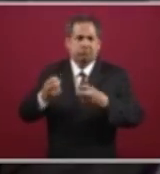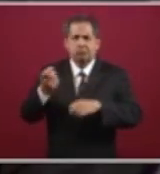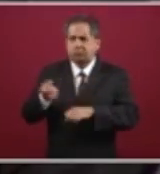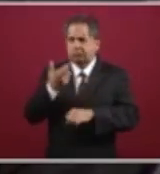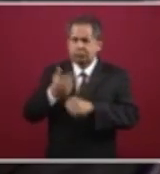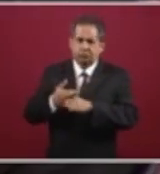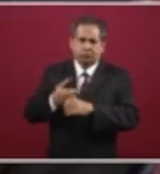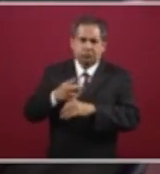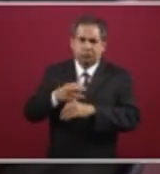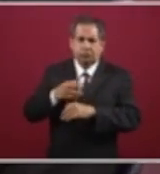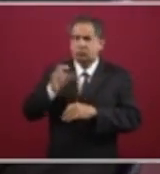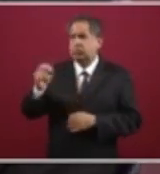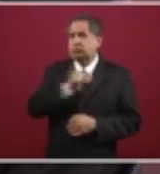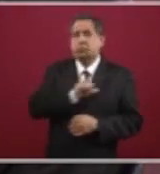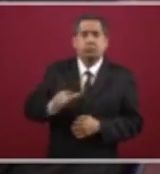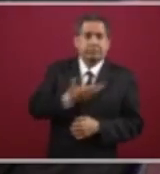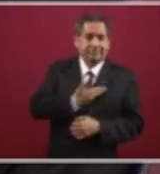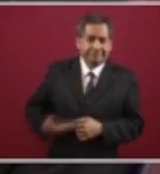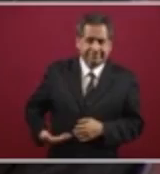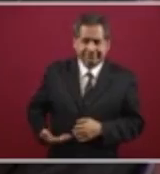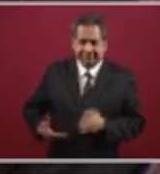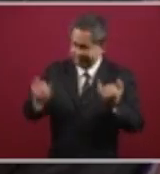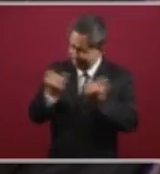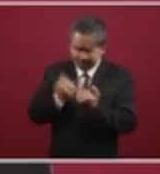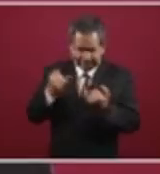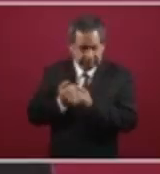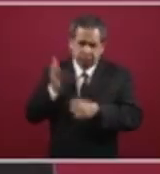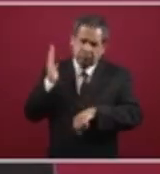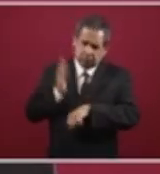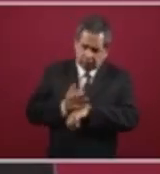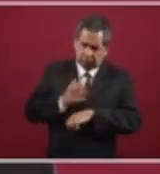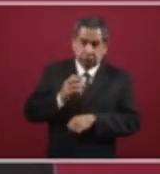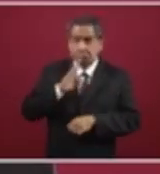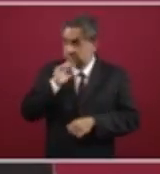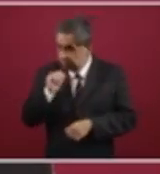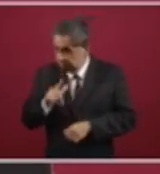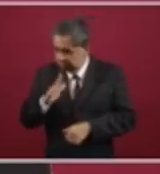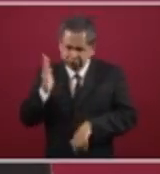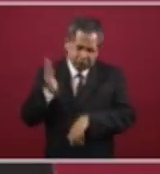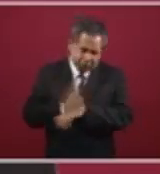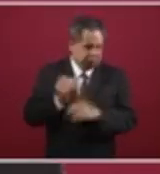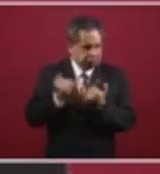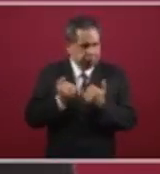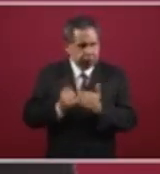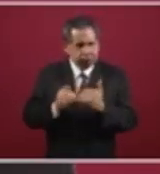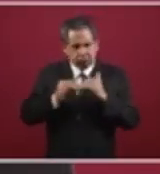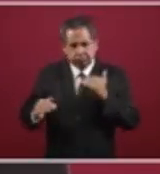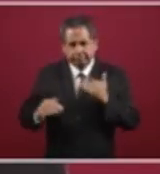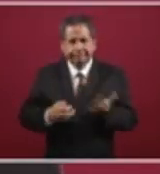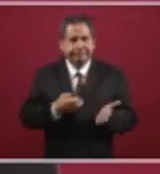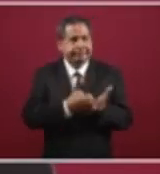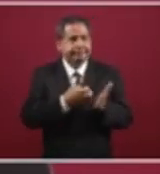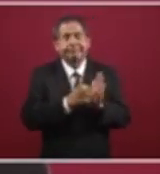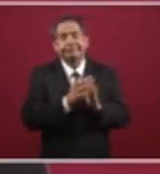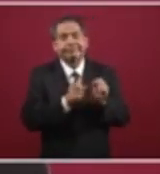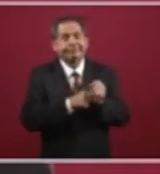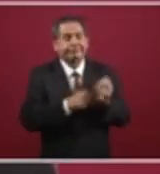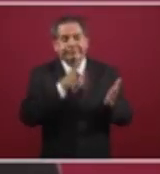secretarios o al presidente de la República. Eso se tiene que